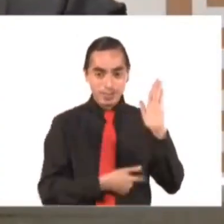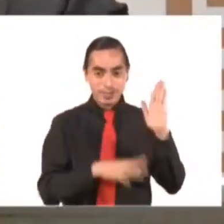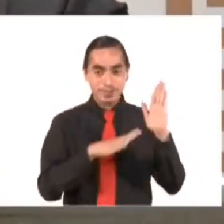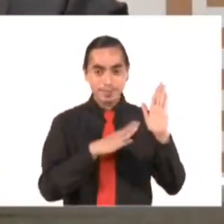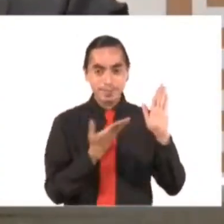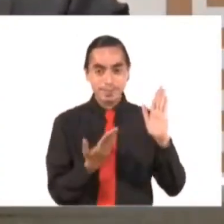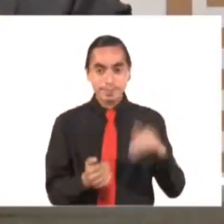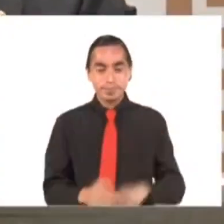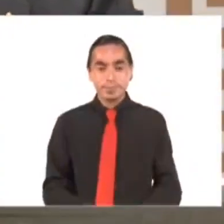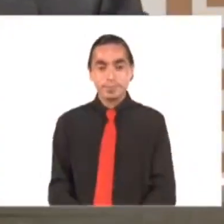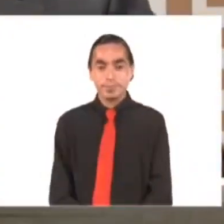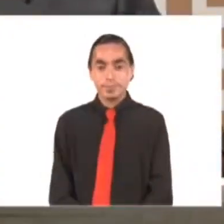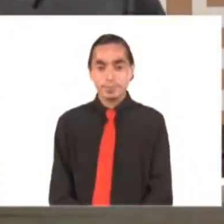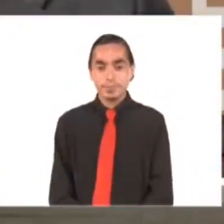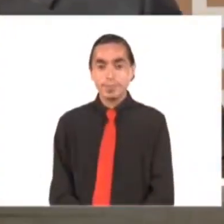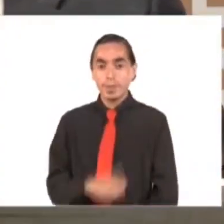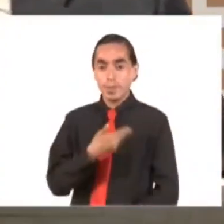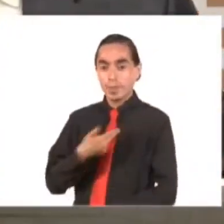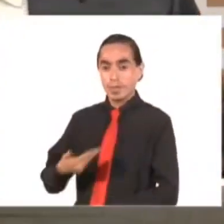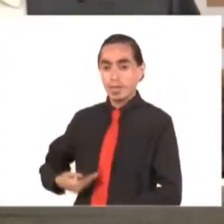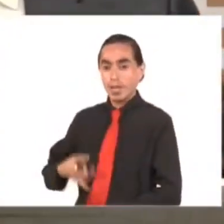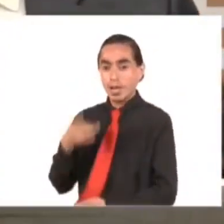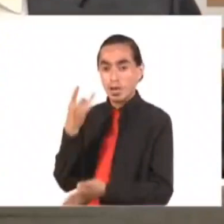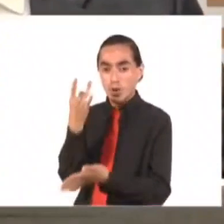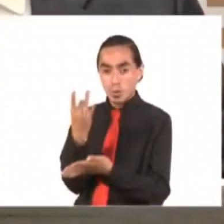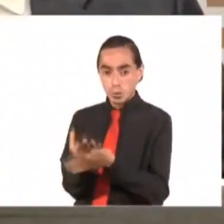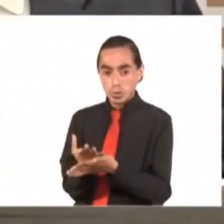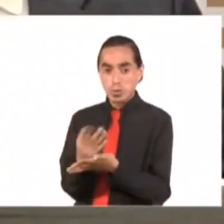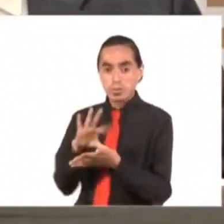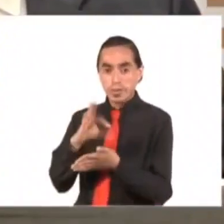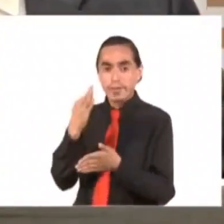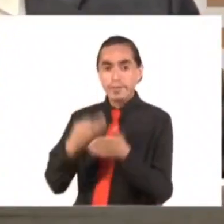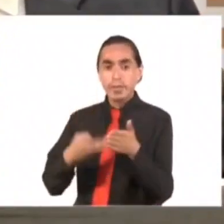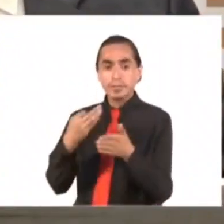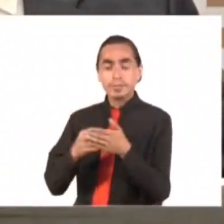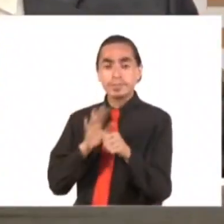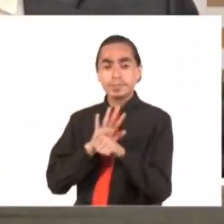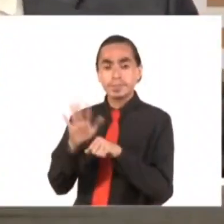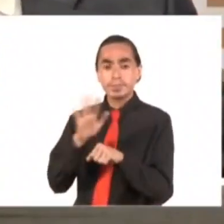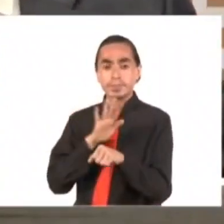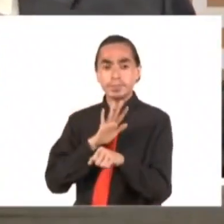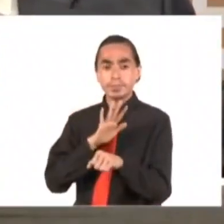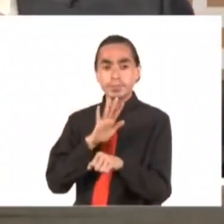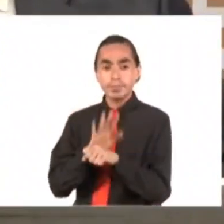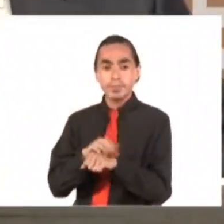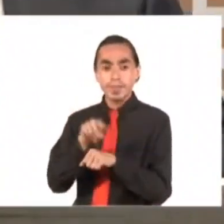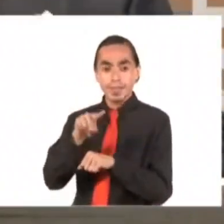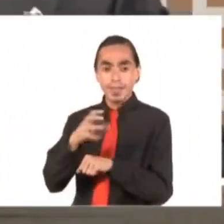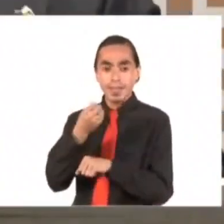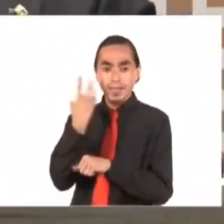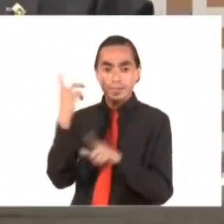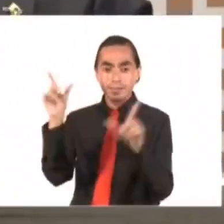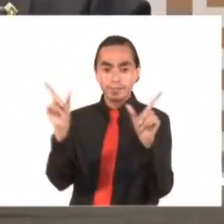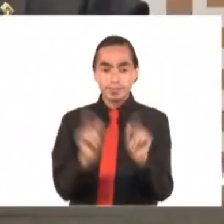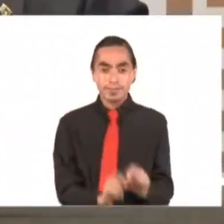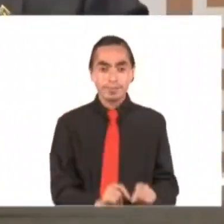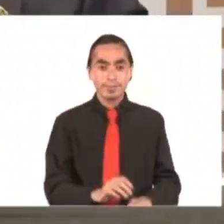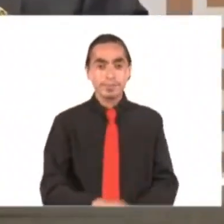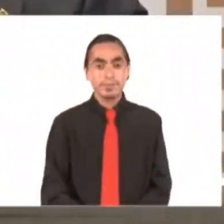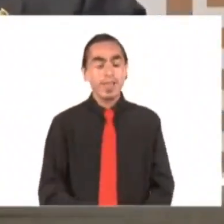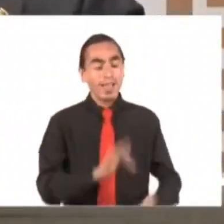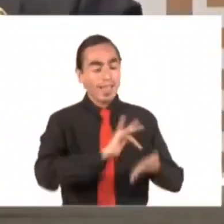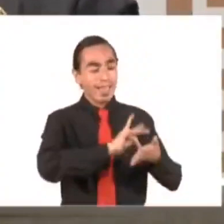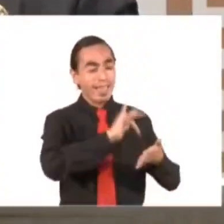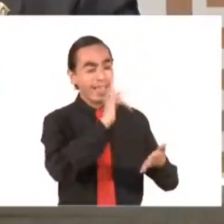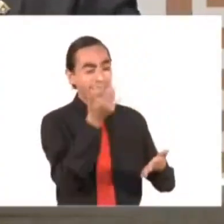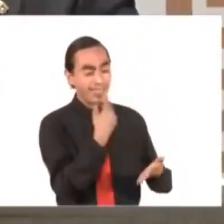día. Presidente, el único punto que queda en el orden del día es proceder a la clausura de la sesión.